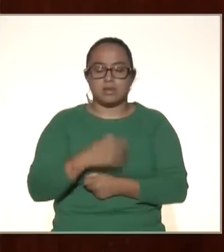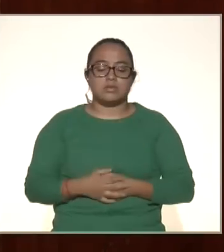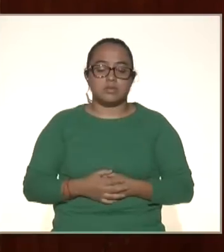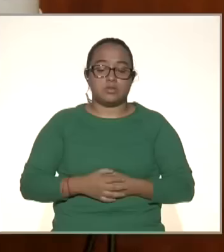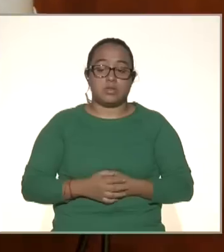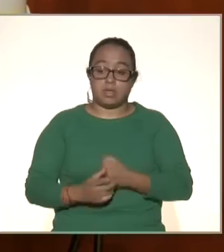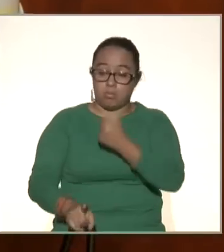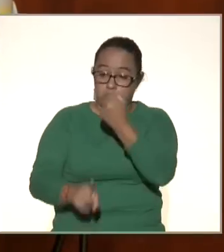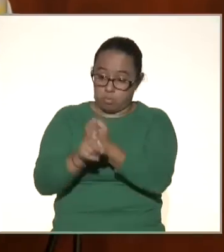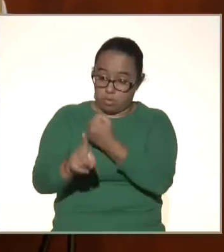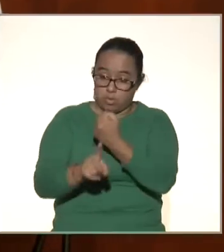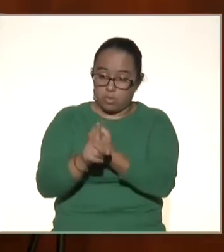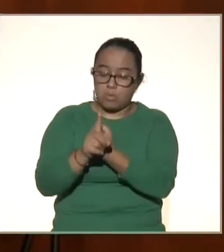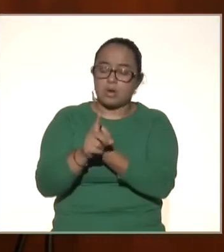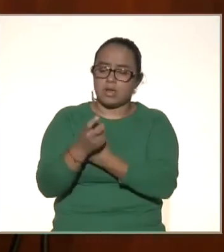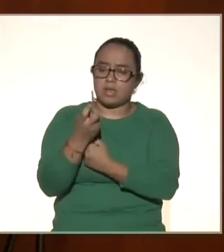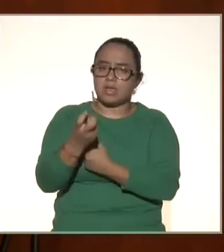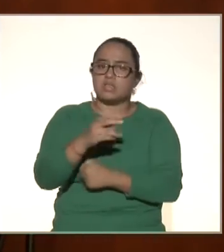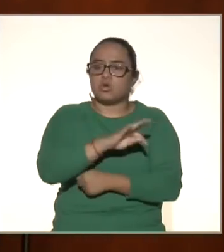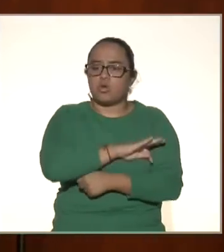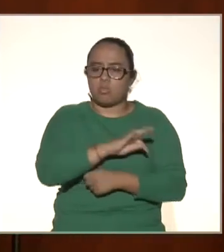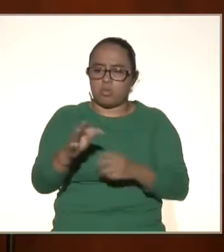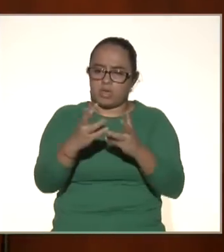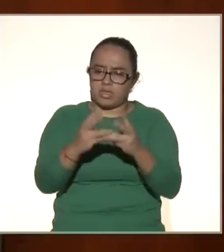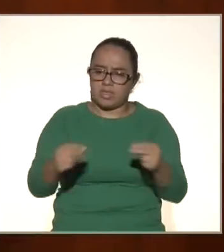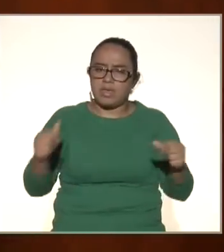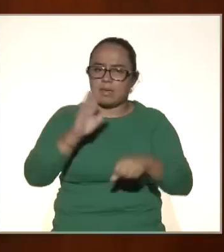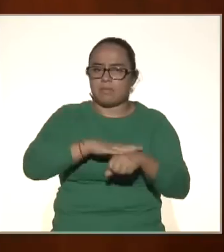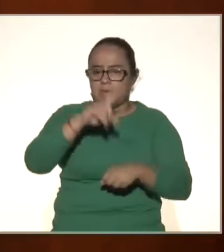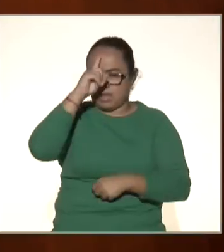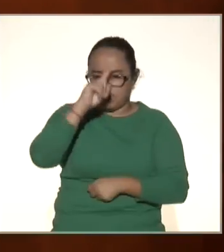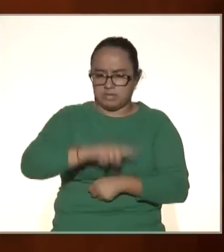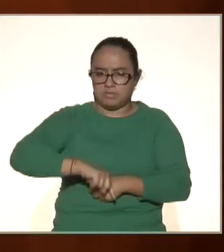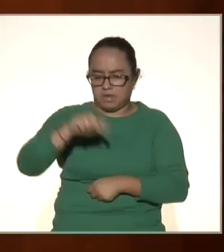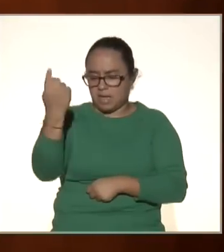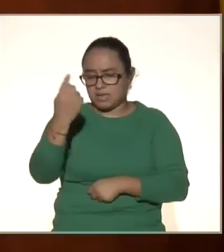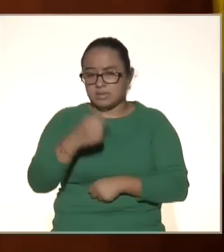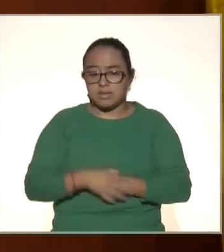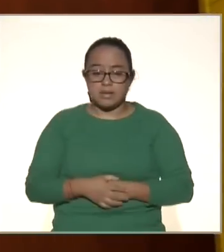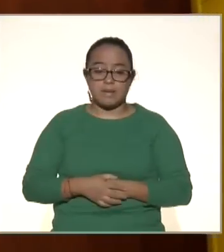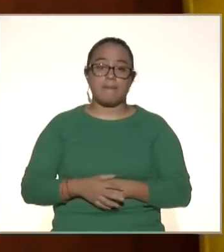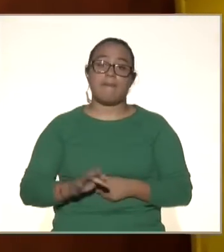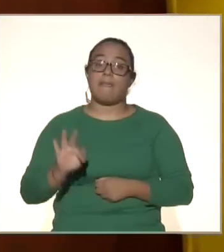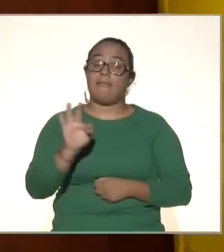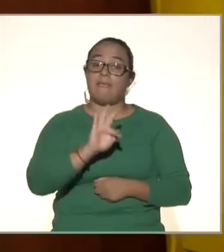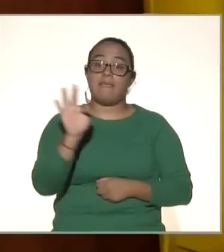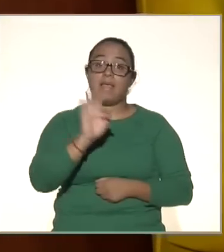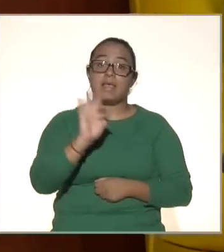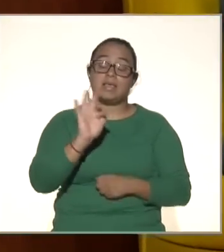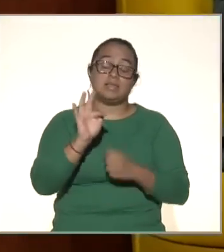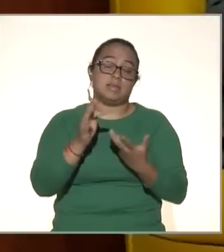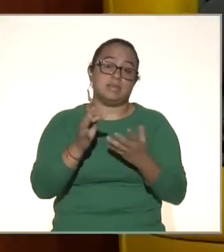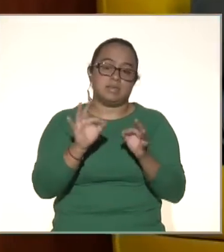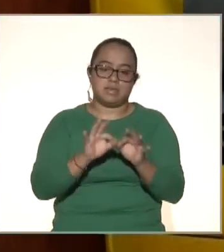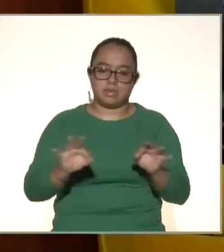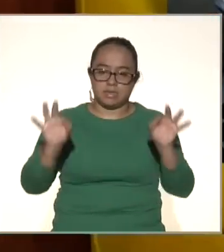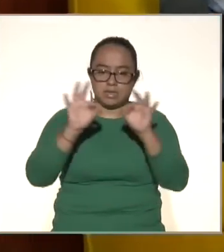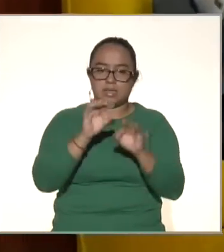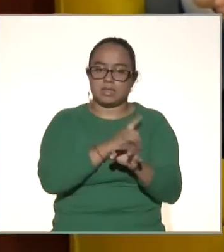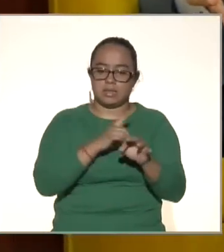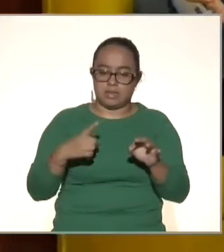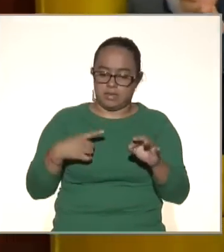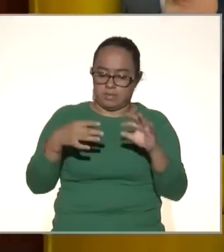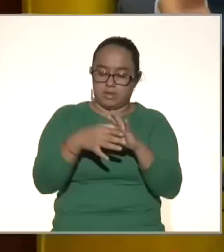el conflicto se puede de alguna manera manejar con más facilidad. Y si se presenta, es importante decir